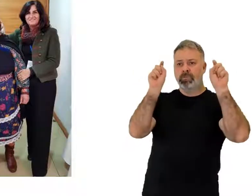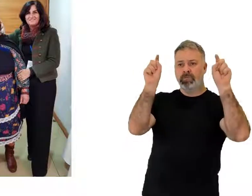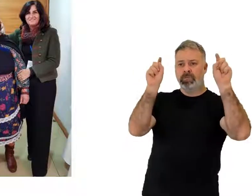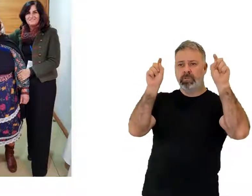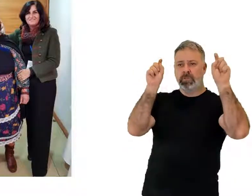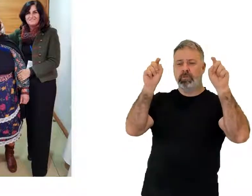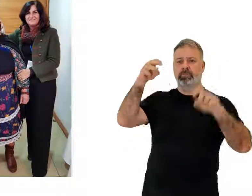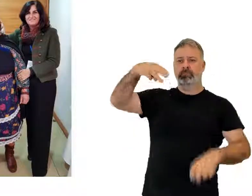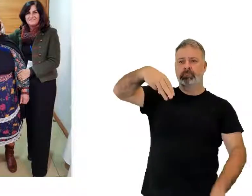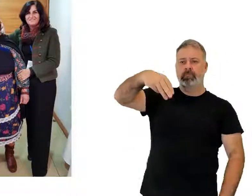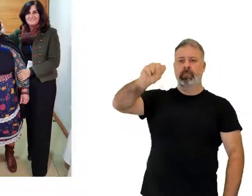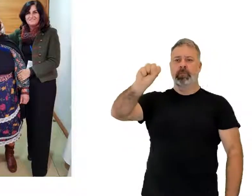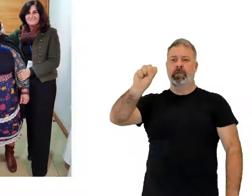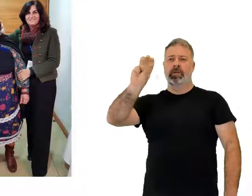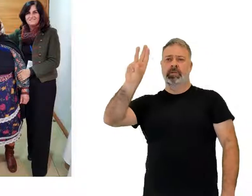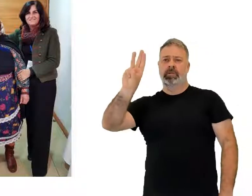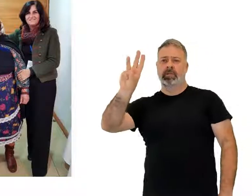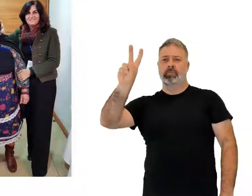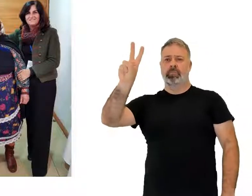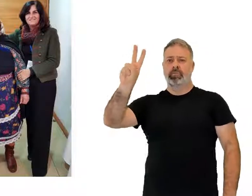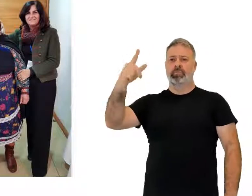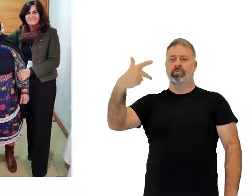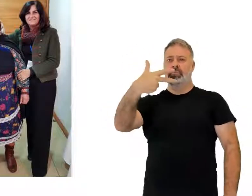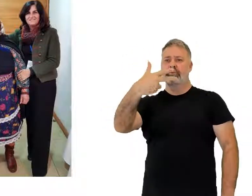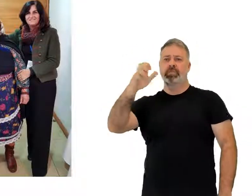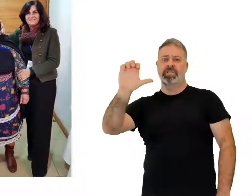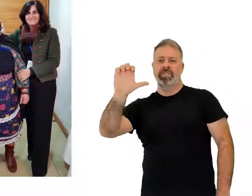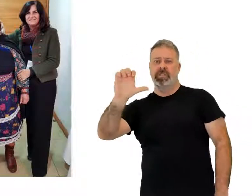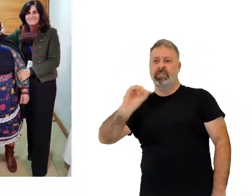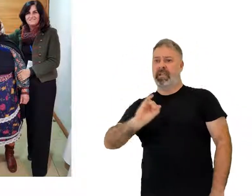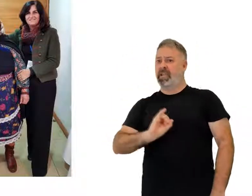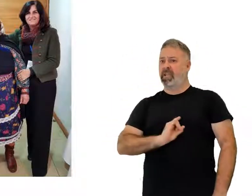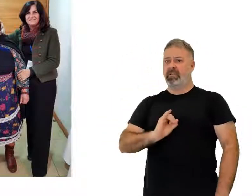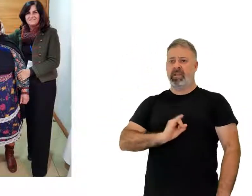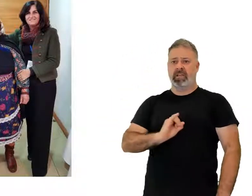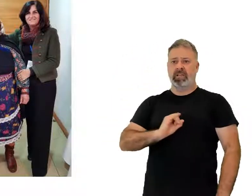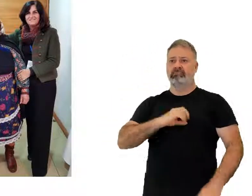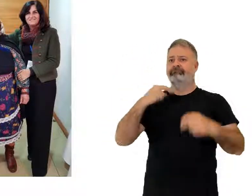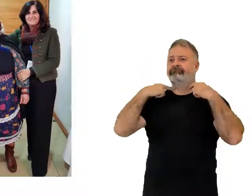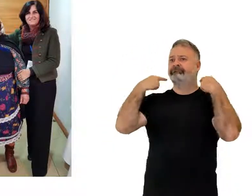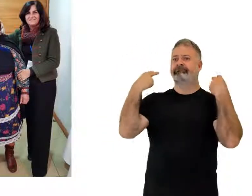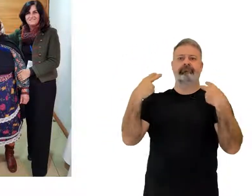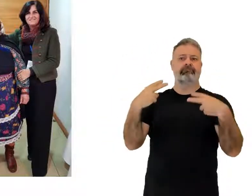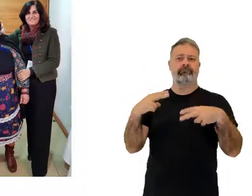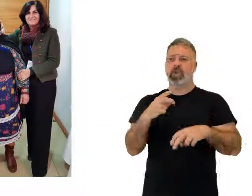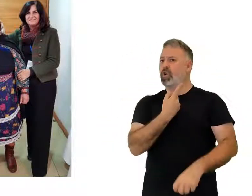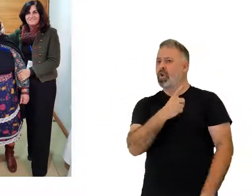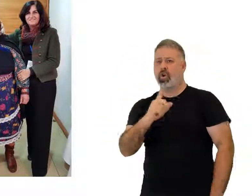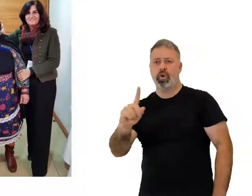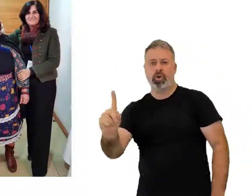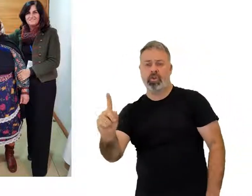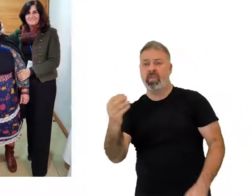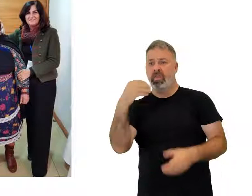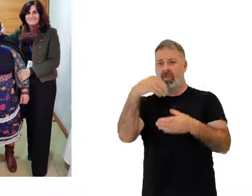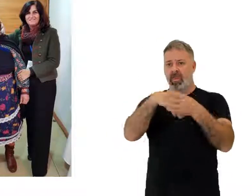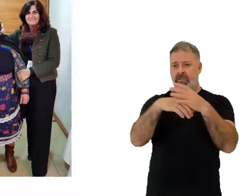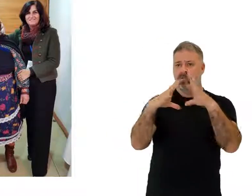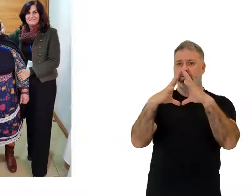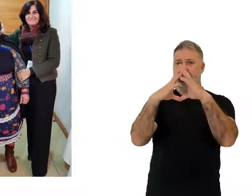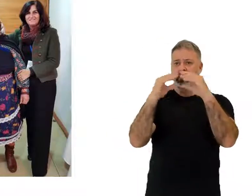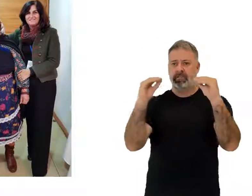El profesorado mapuche no pierde su identidad dentro de la